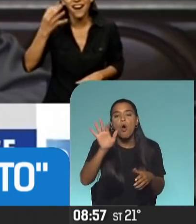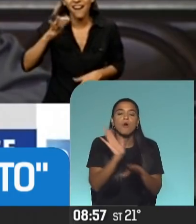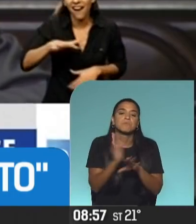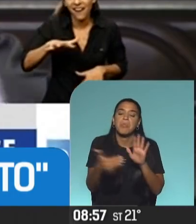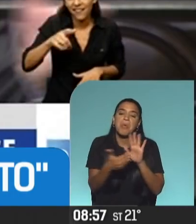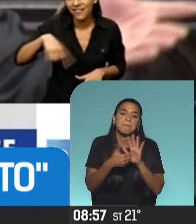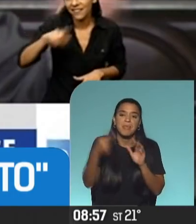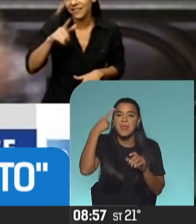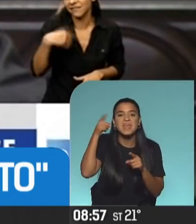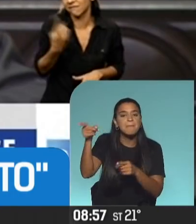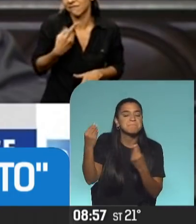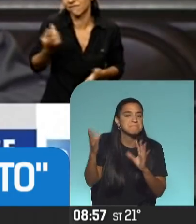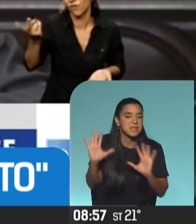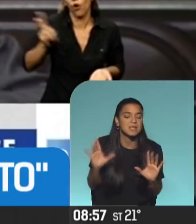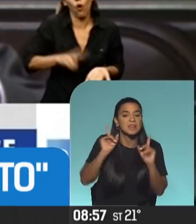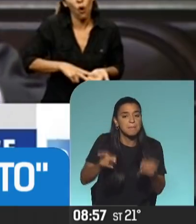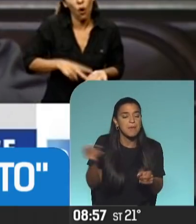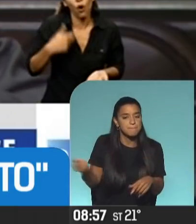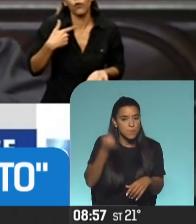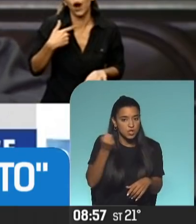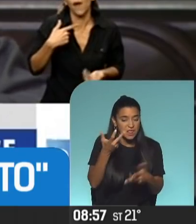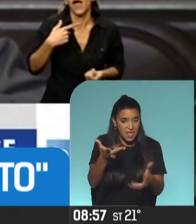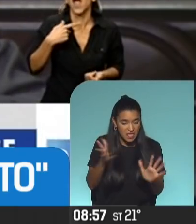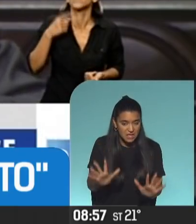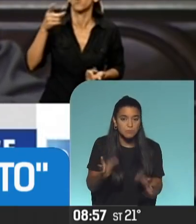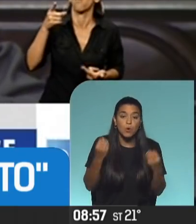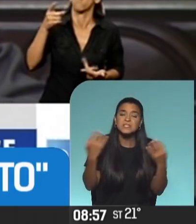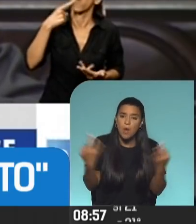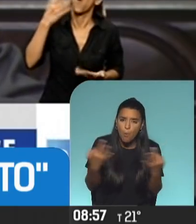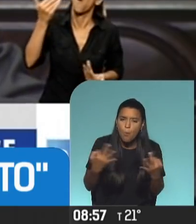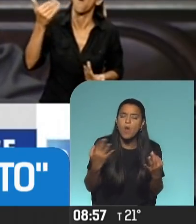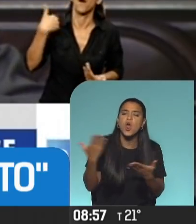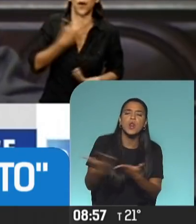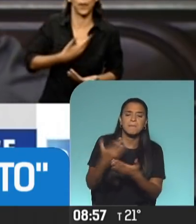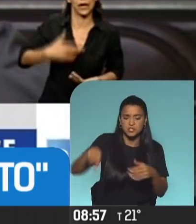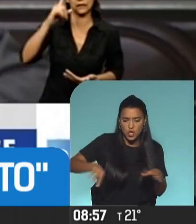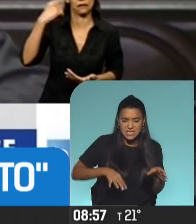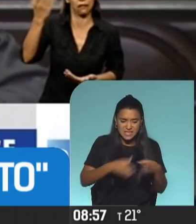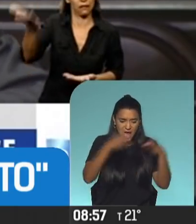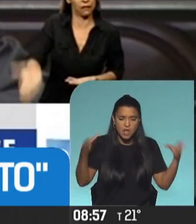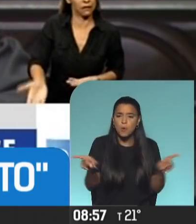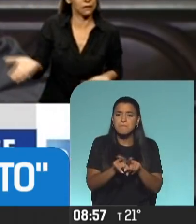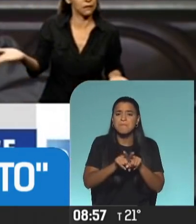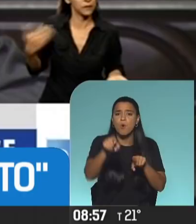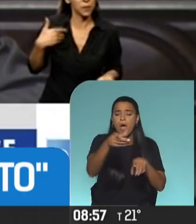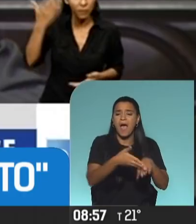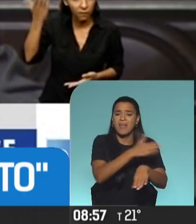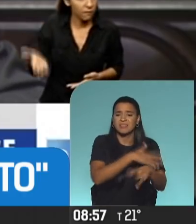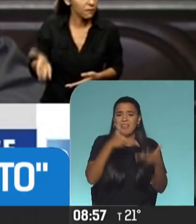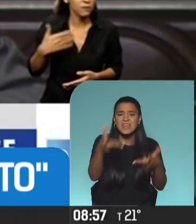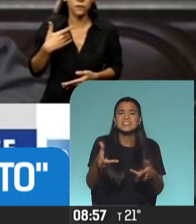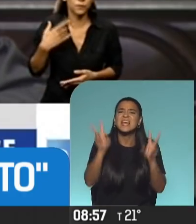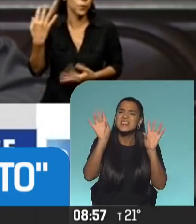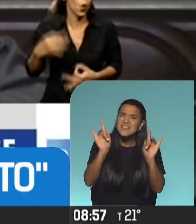considere necesario. También es importante decir, porque está bueno hacer el repaso de este año, como vos planteás, tan difícil en términos